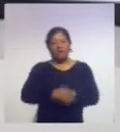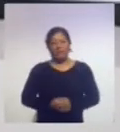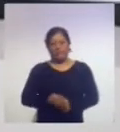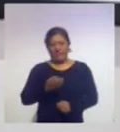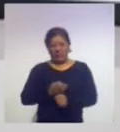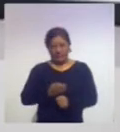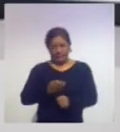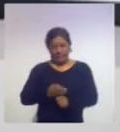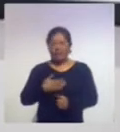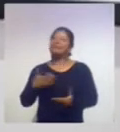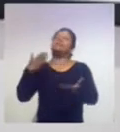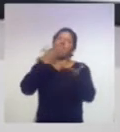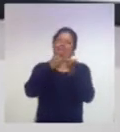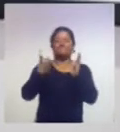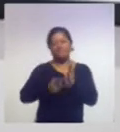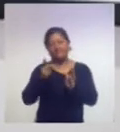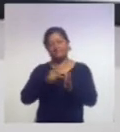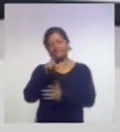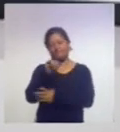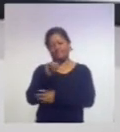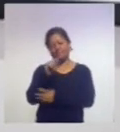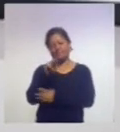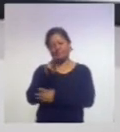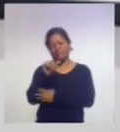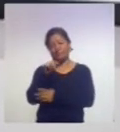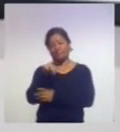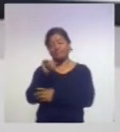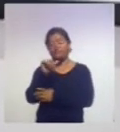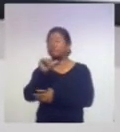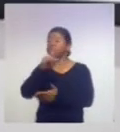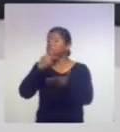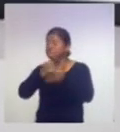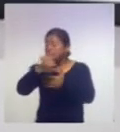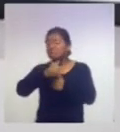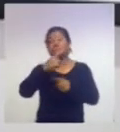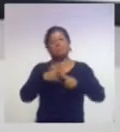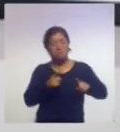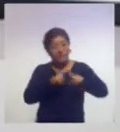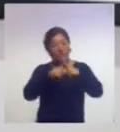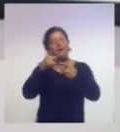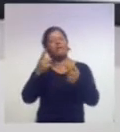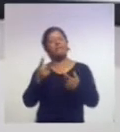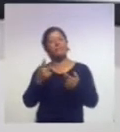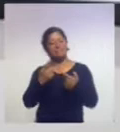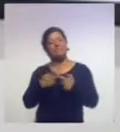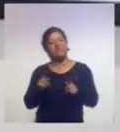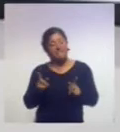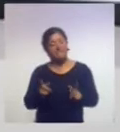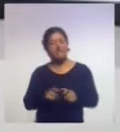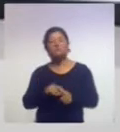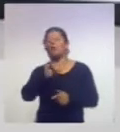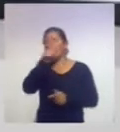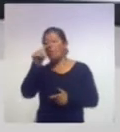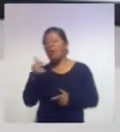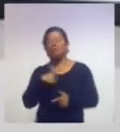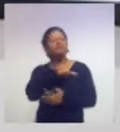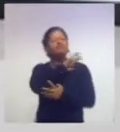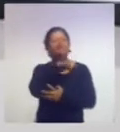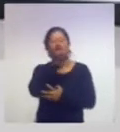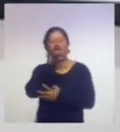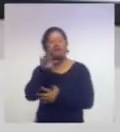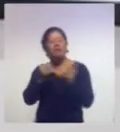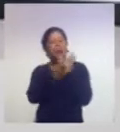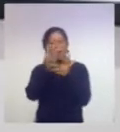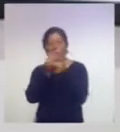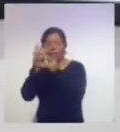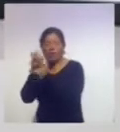vuelvo a ir a Lituania. Pues con otros proyectos y buscando también pues nuevos horizontes para mí